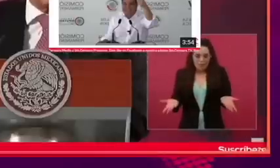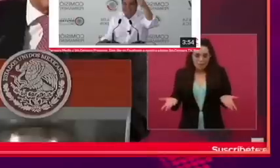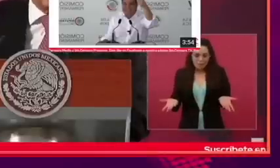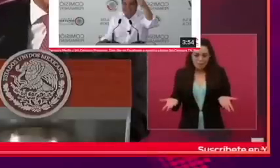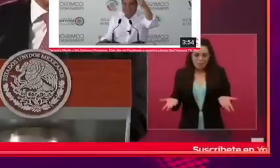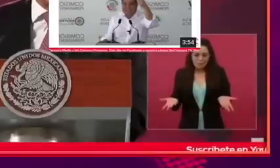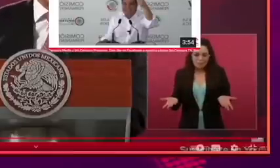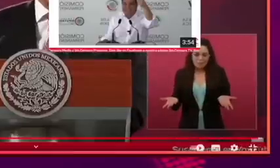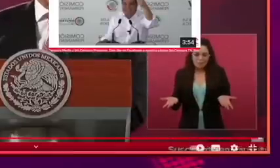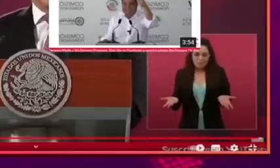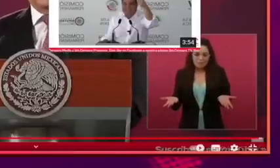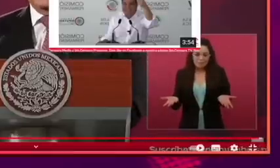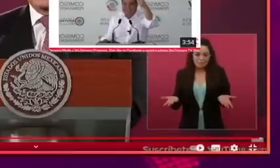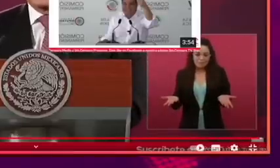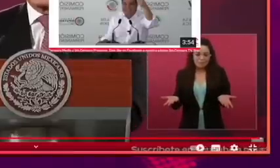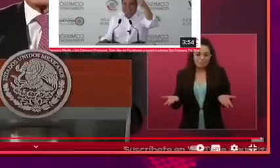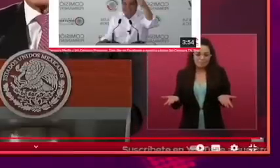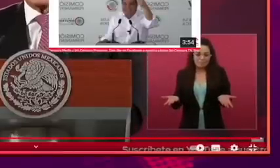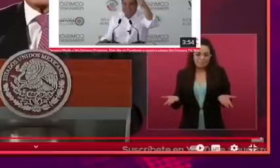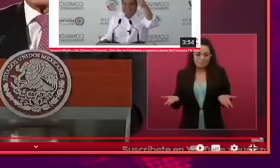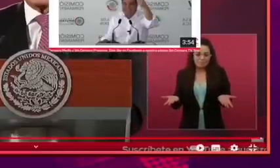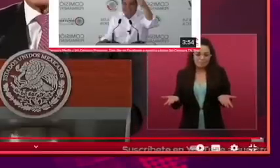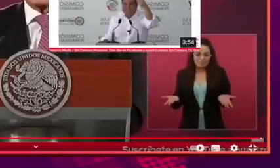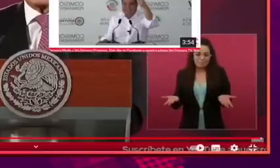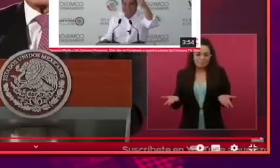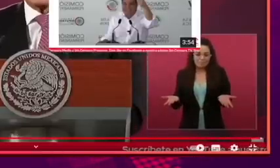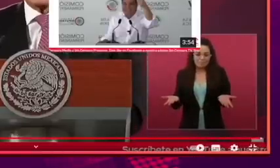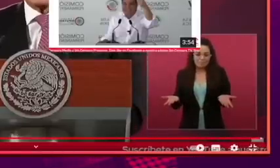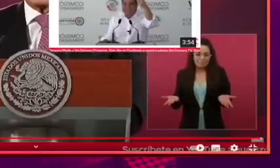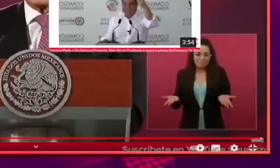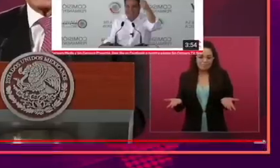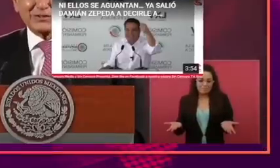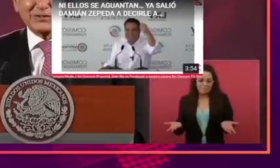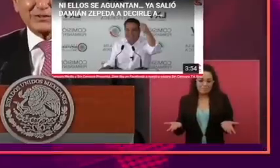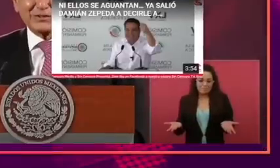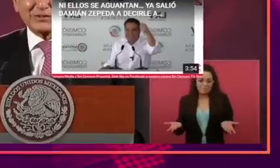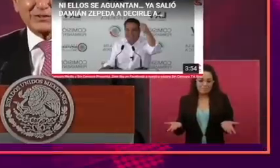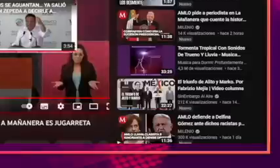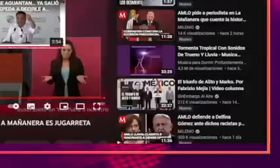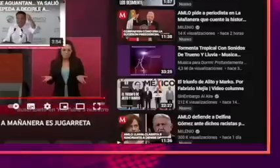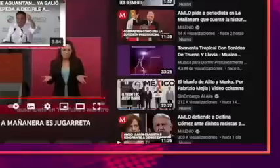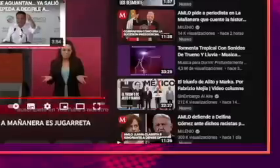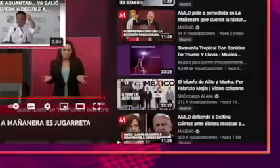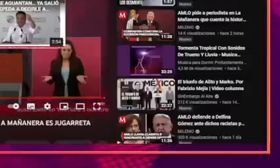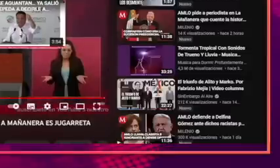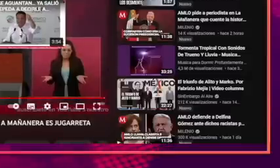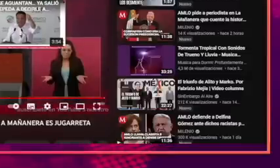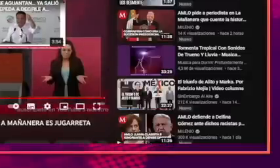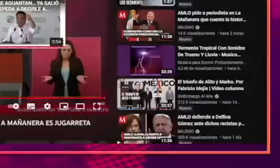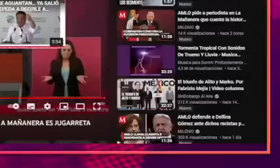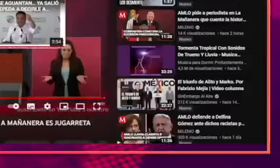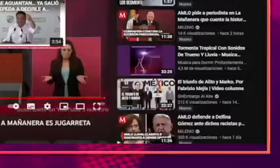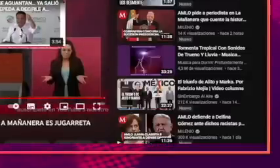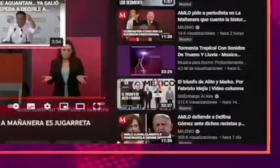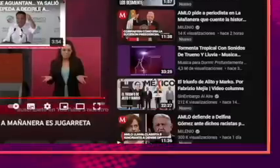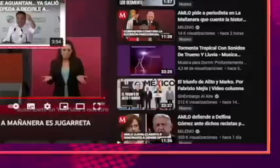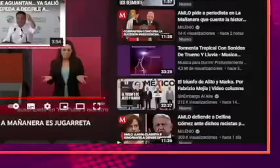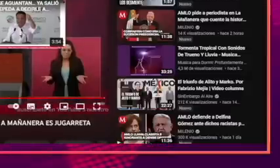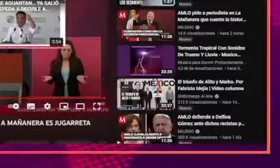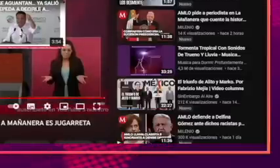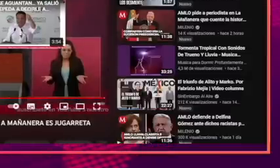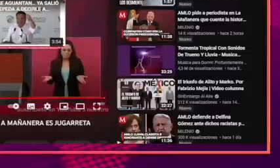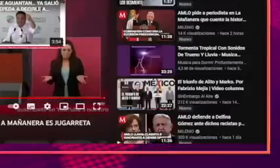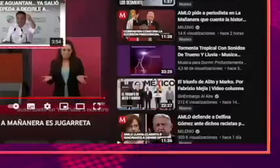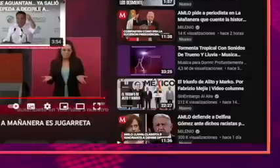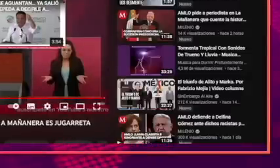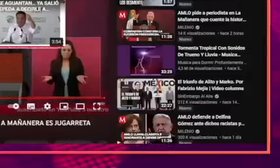a mano alzada. Sí. Se hizo. Y bueno, pues sí, le dieron el derecho de réplica, pero no quiere decir que le van a dar el acceso a la